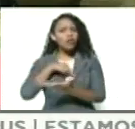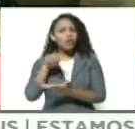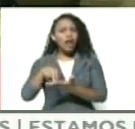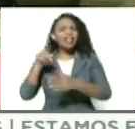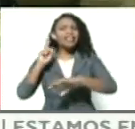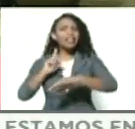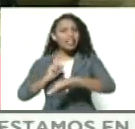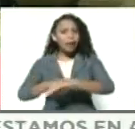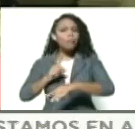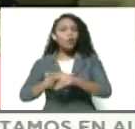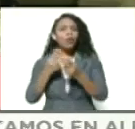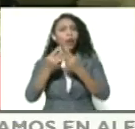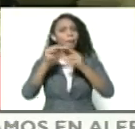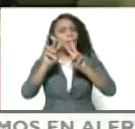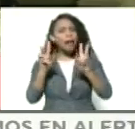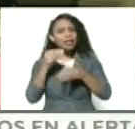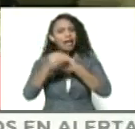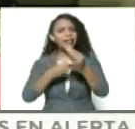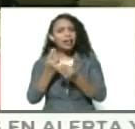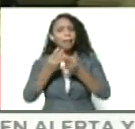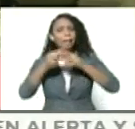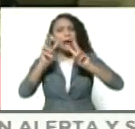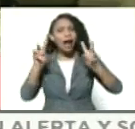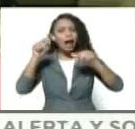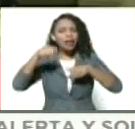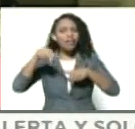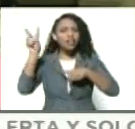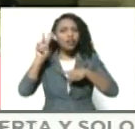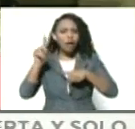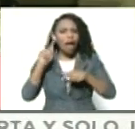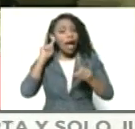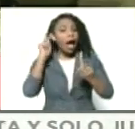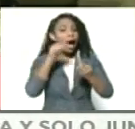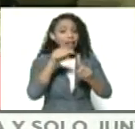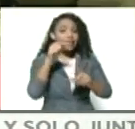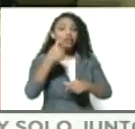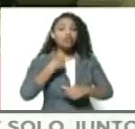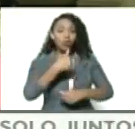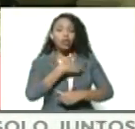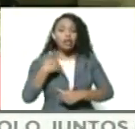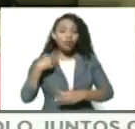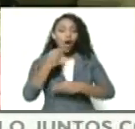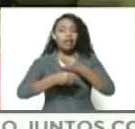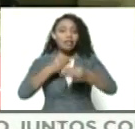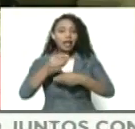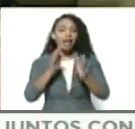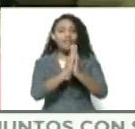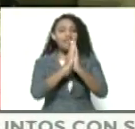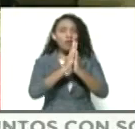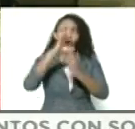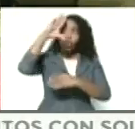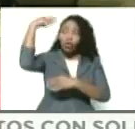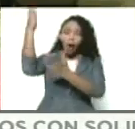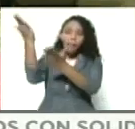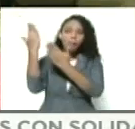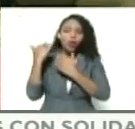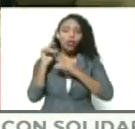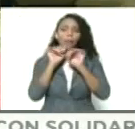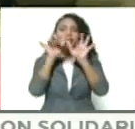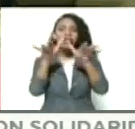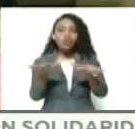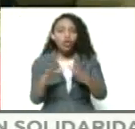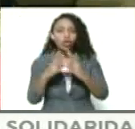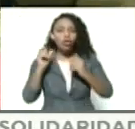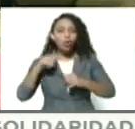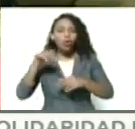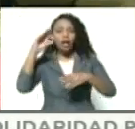de paz. Consolidar la paz de Venezuela. Por allá vamos. Ese es nuestro destino. Con el favor de Dios y las bendiciones del doctor